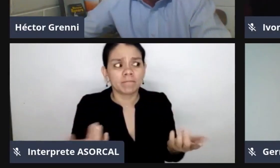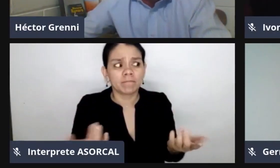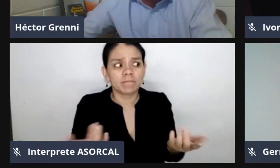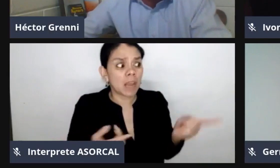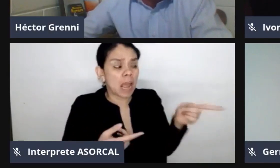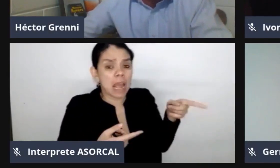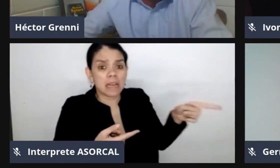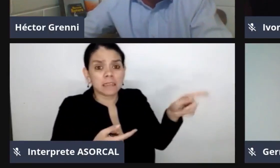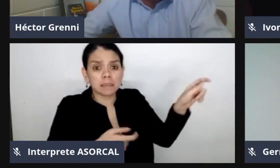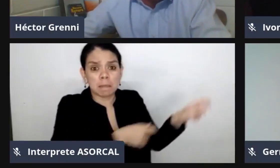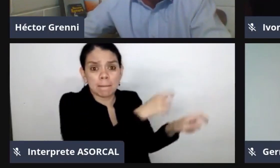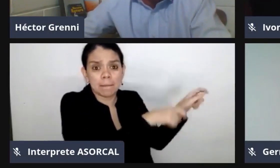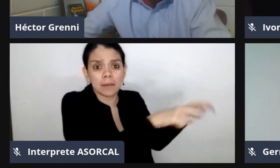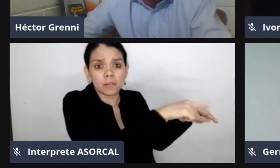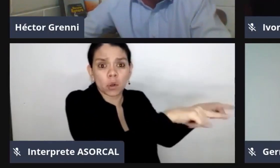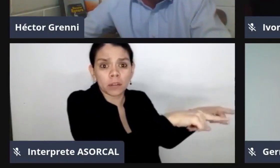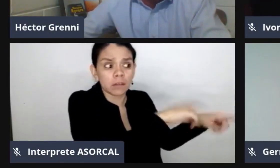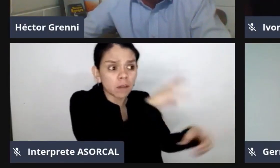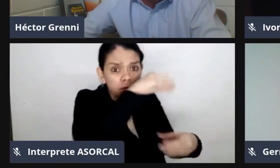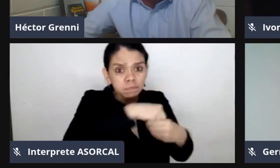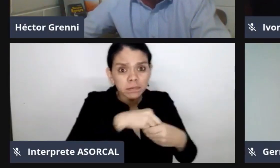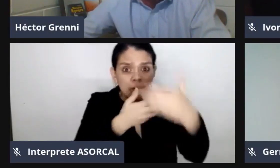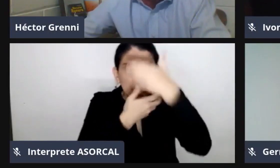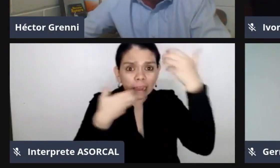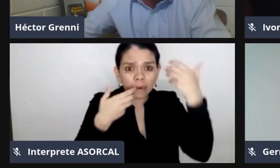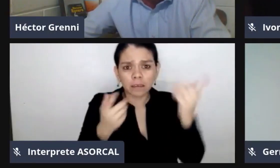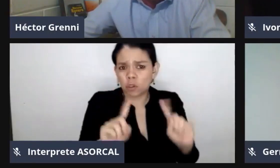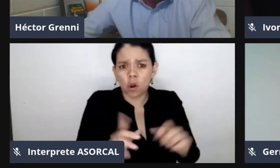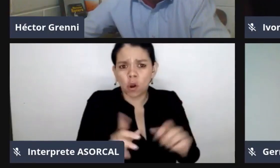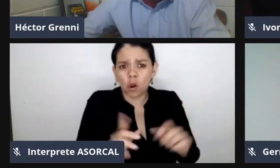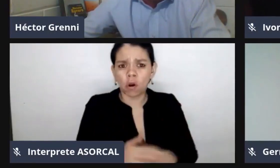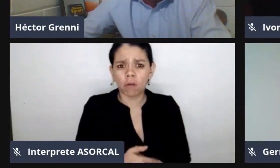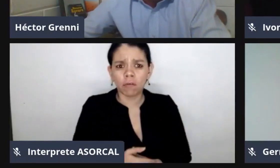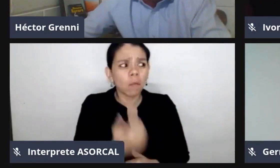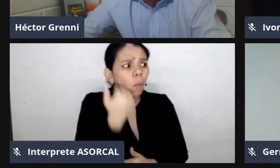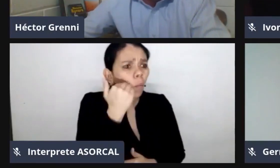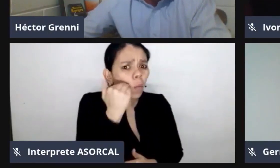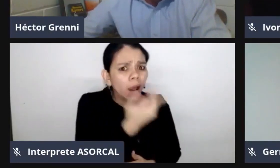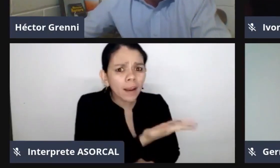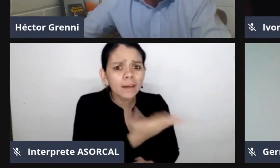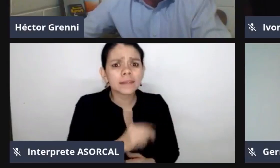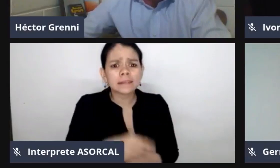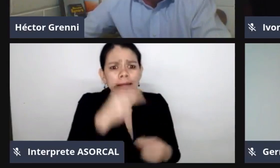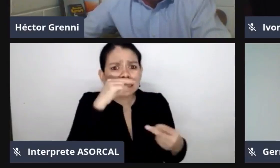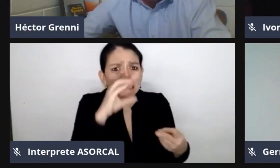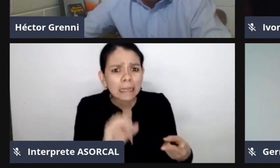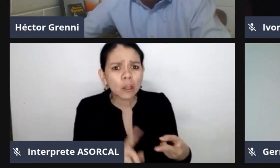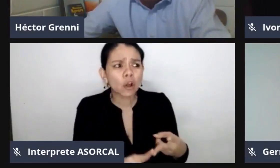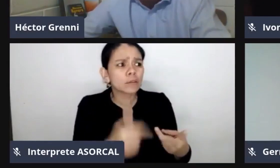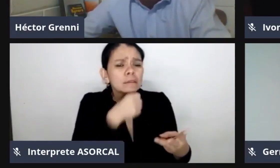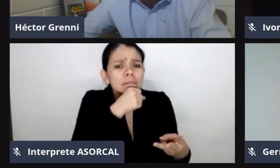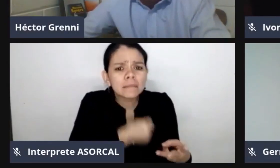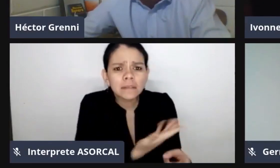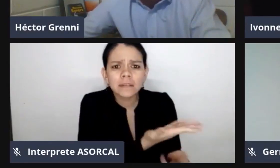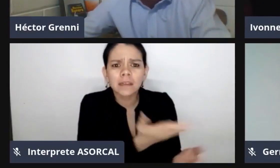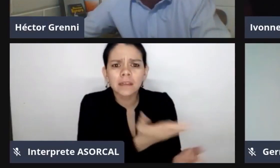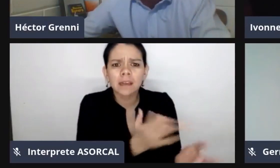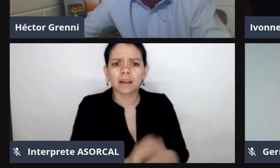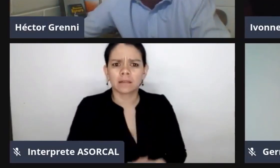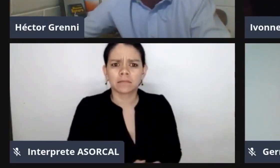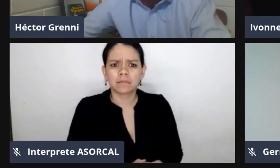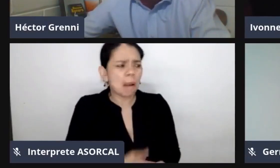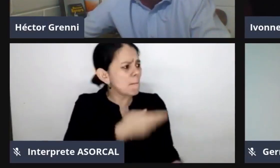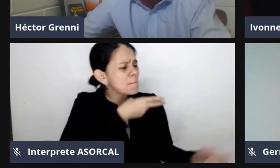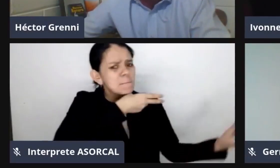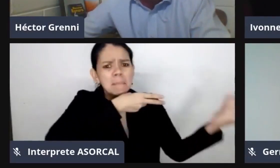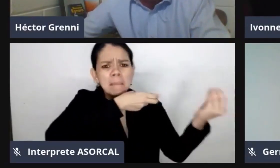no formaban parte de la guerrilla, eran mujeres, niños, ancianos, ¿no? Eso es el acontecimiento, el triste